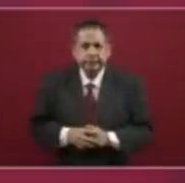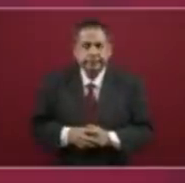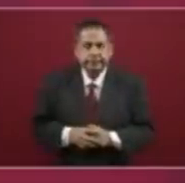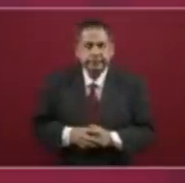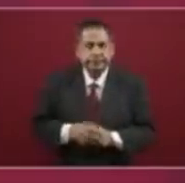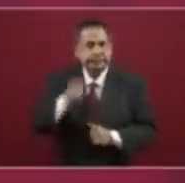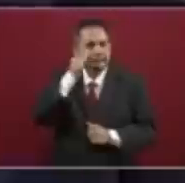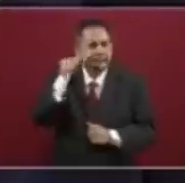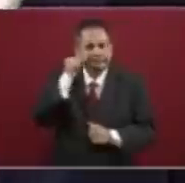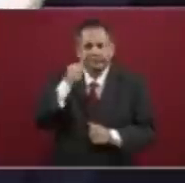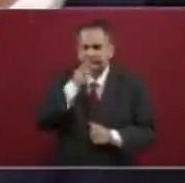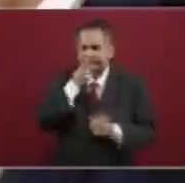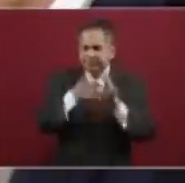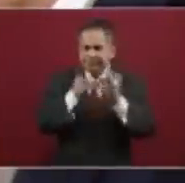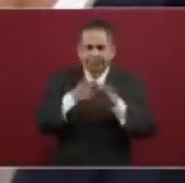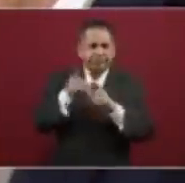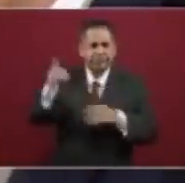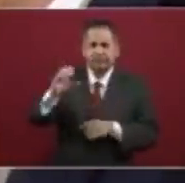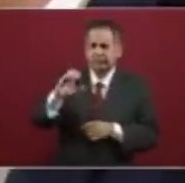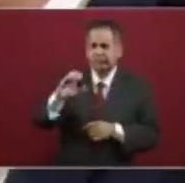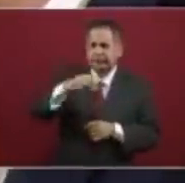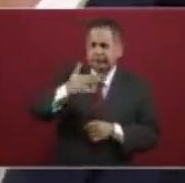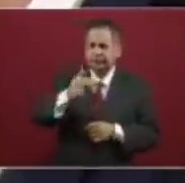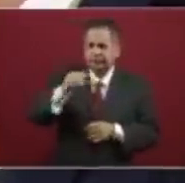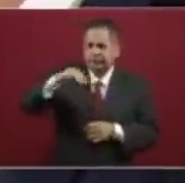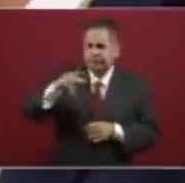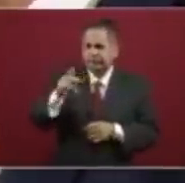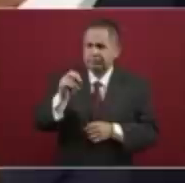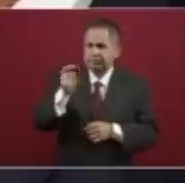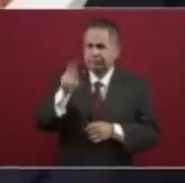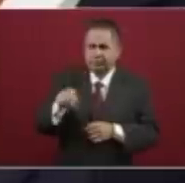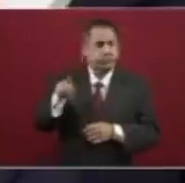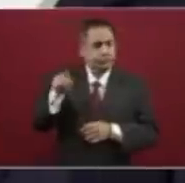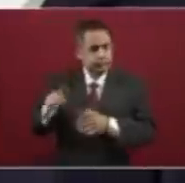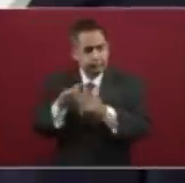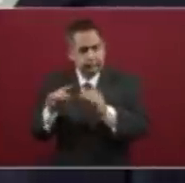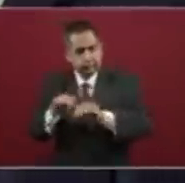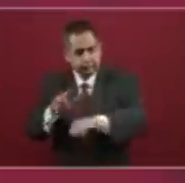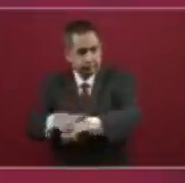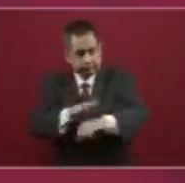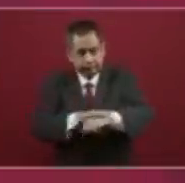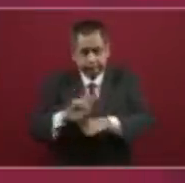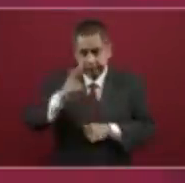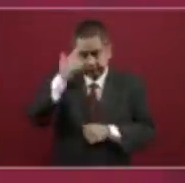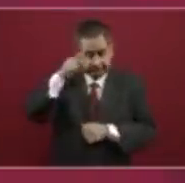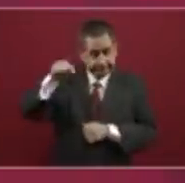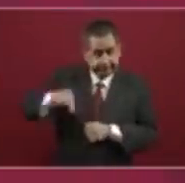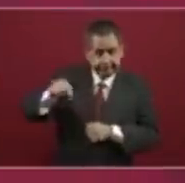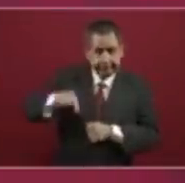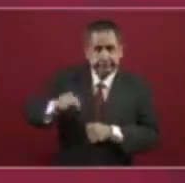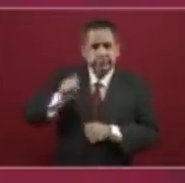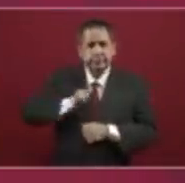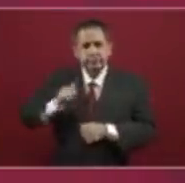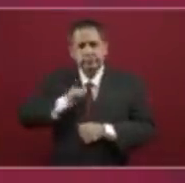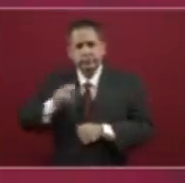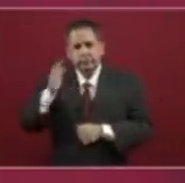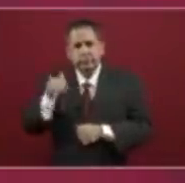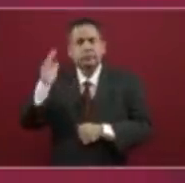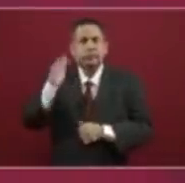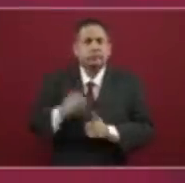Ayer dije precisamente en Chapoto que ahí se recuerda la batalla,